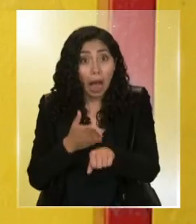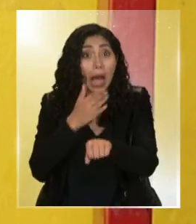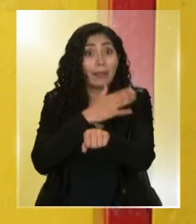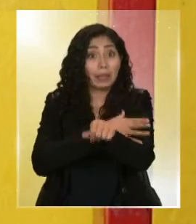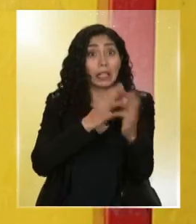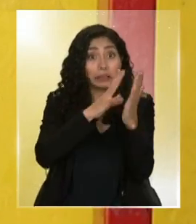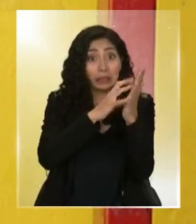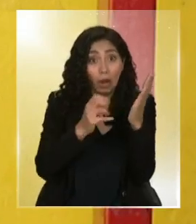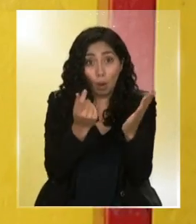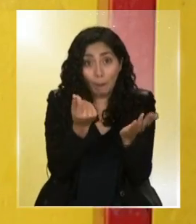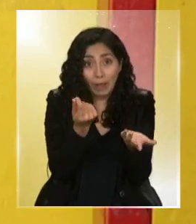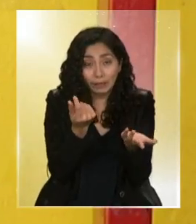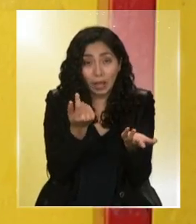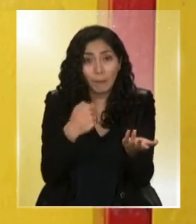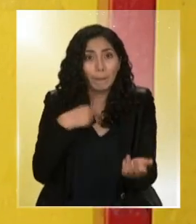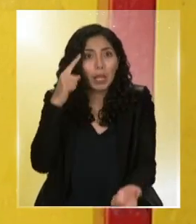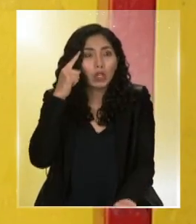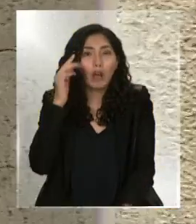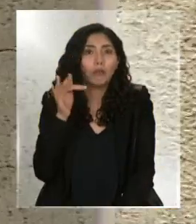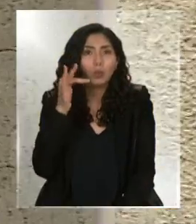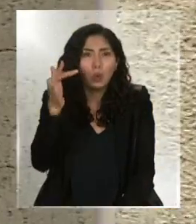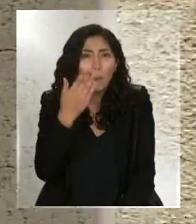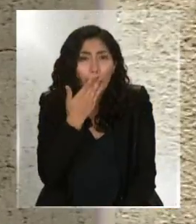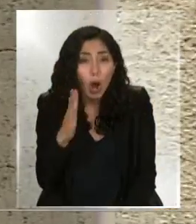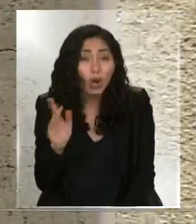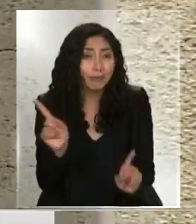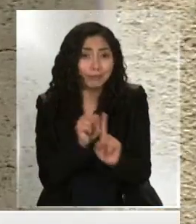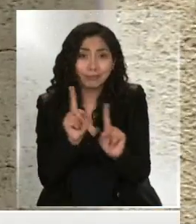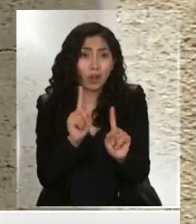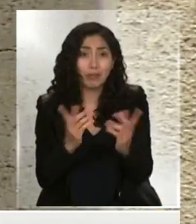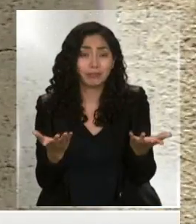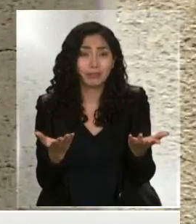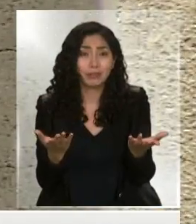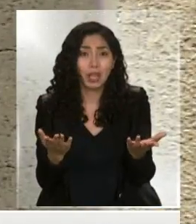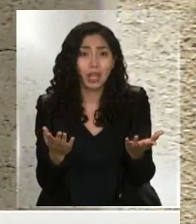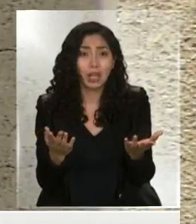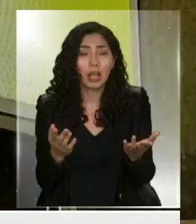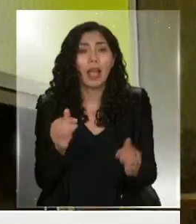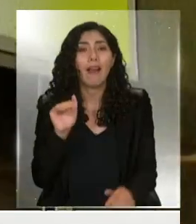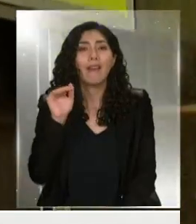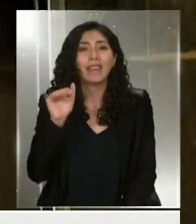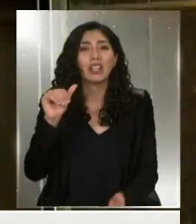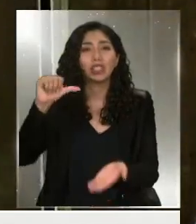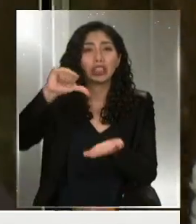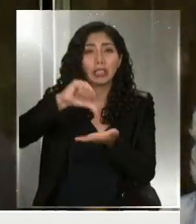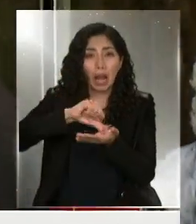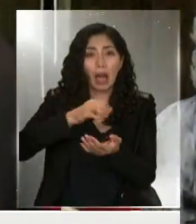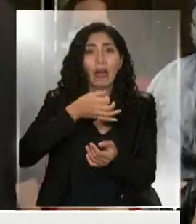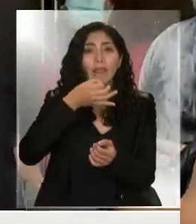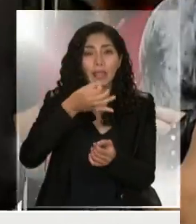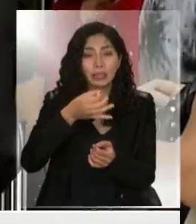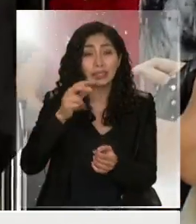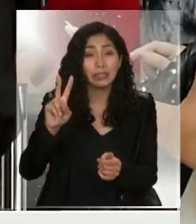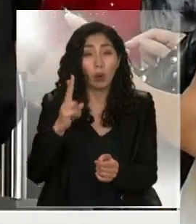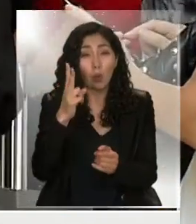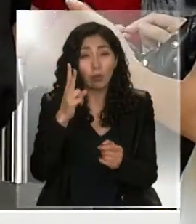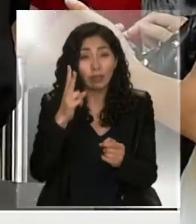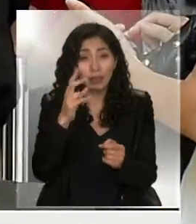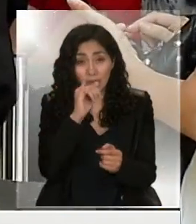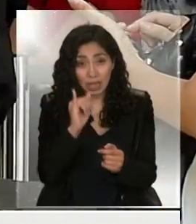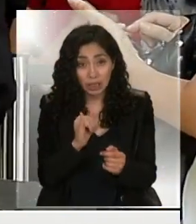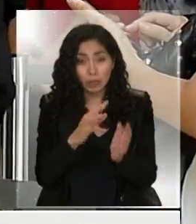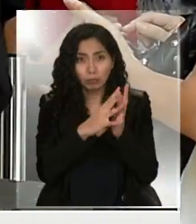no tengo ninguna posibilidad de mejorar esa pensión. Junto con esto, el Banco Central advirtió que un segundo retiro tendría un